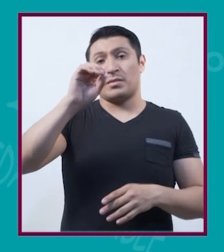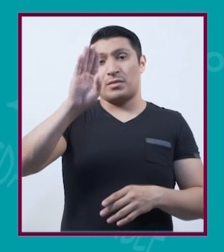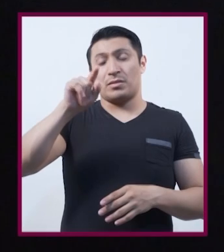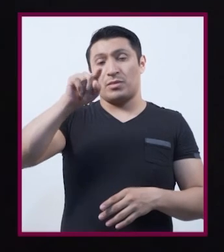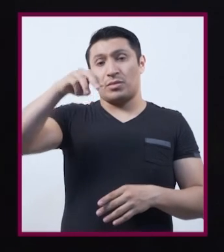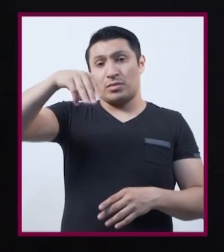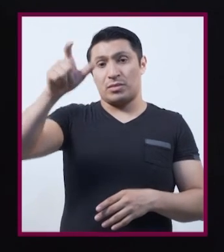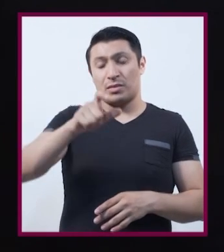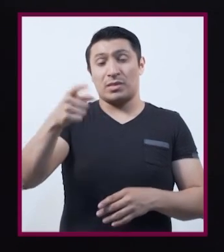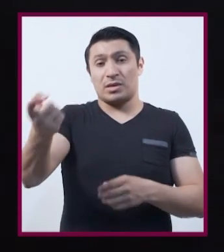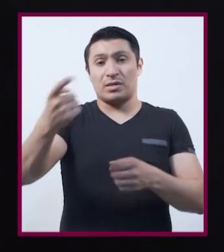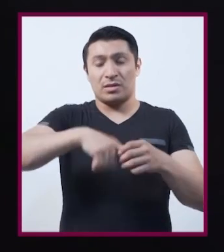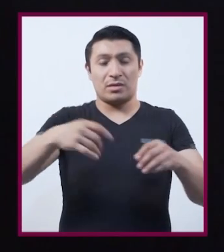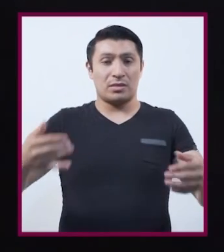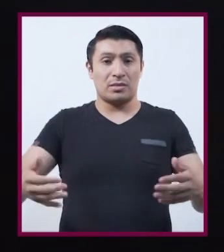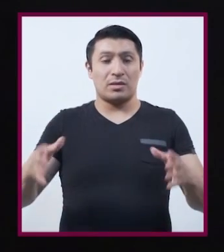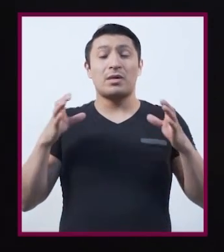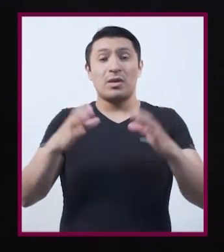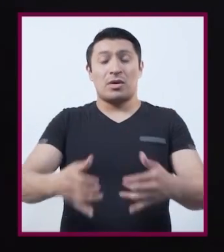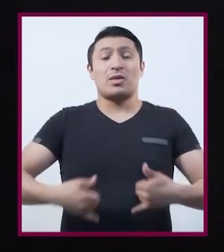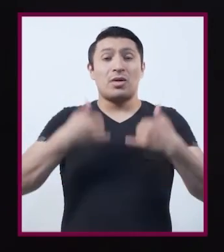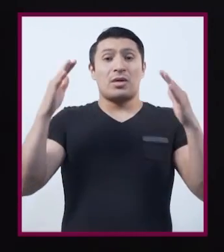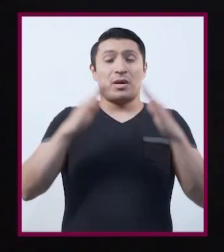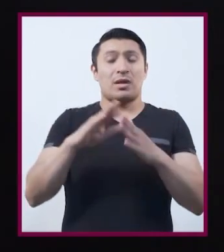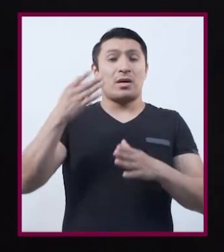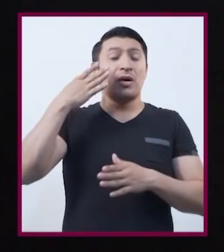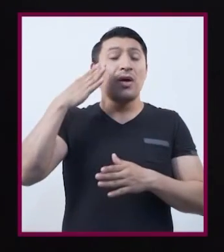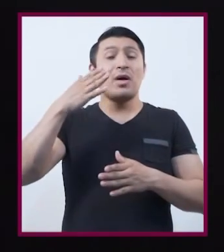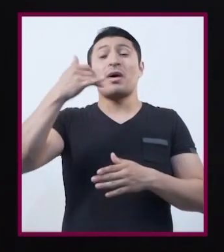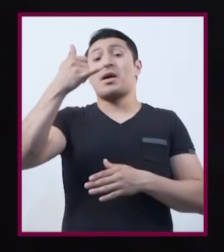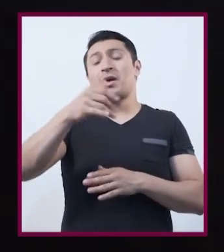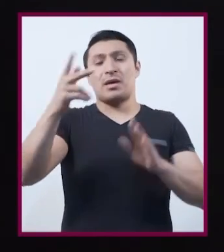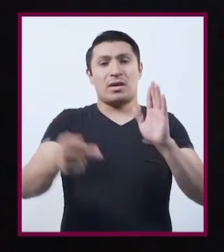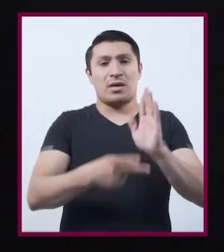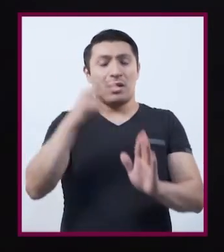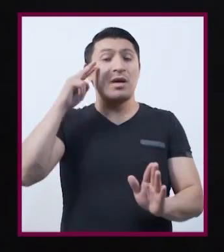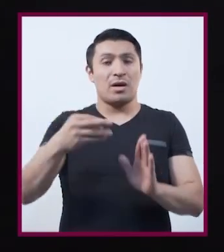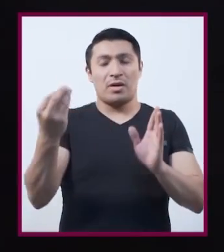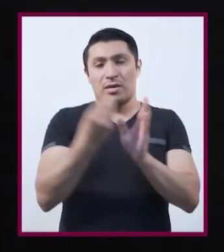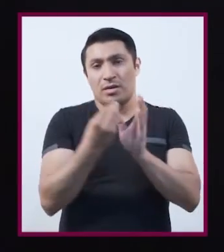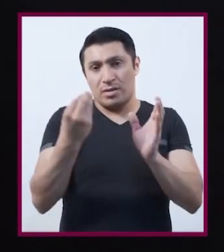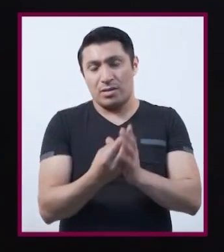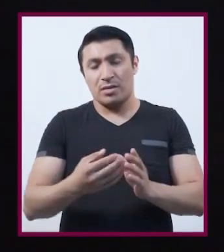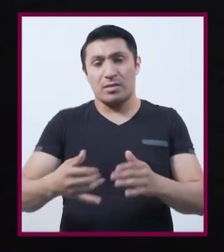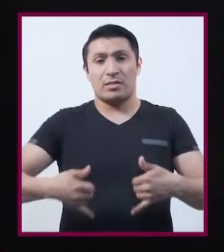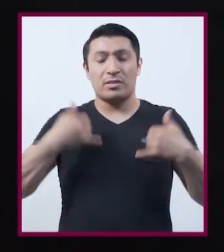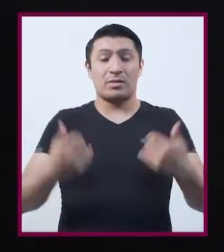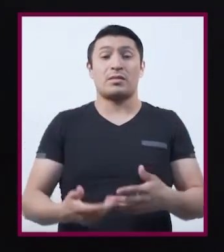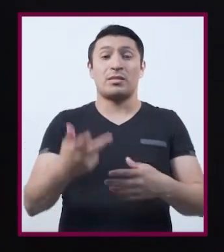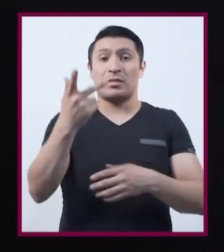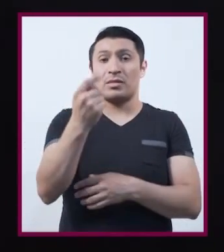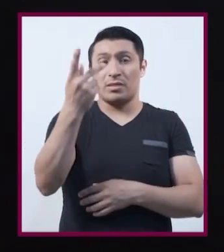jovenesencasa.cep.gov.mx, únete a la comunidad de Jóvenes en Casa en Facebook y vuelve a ver los programas en